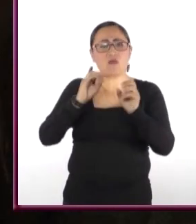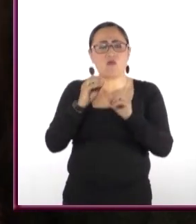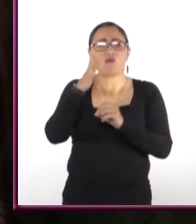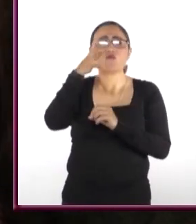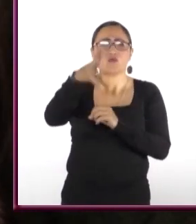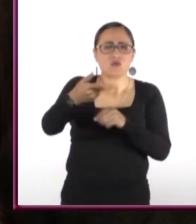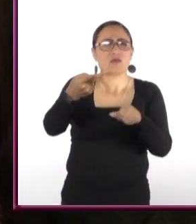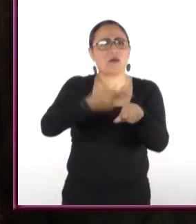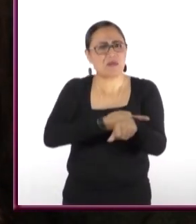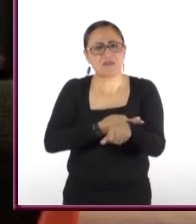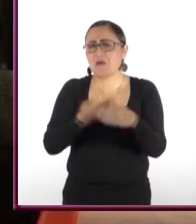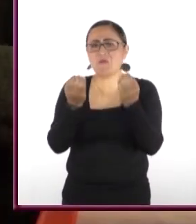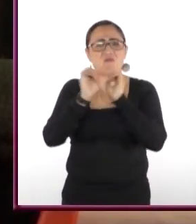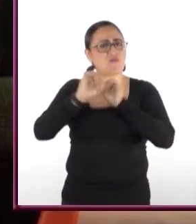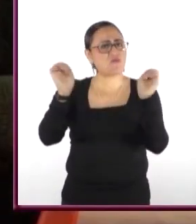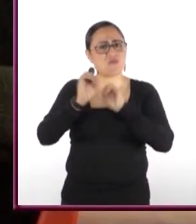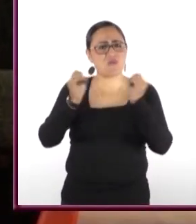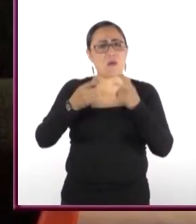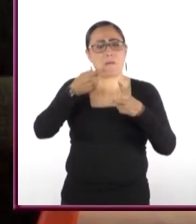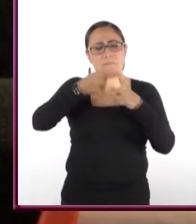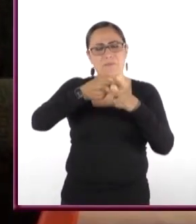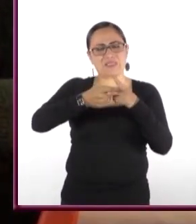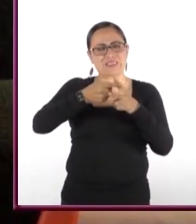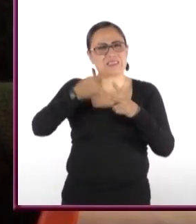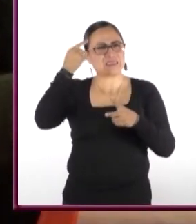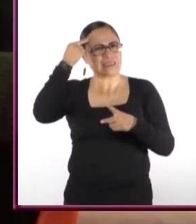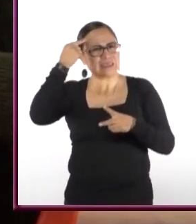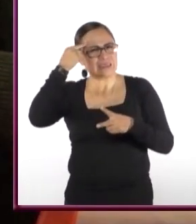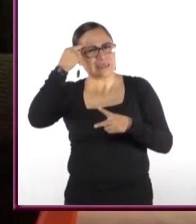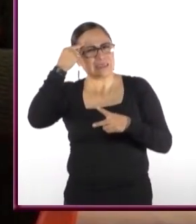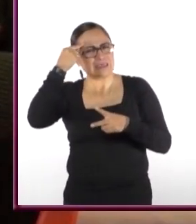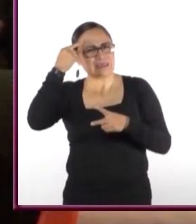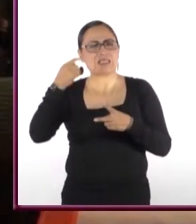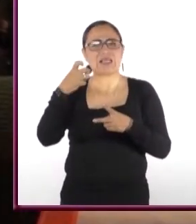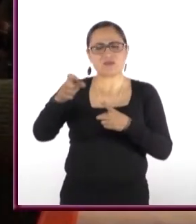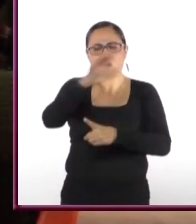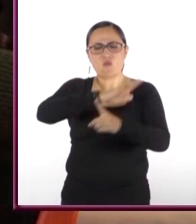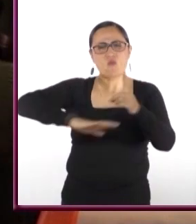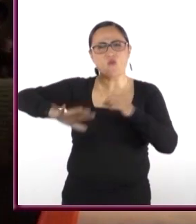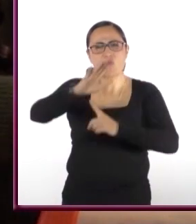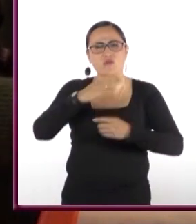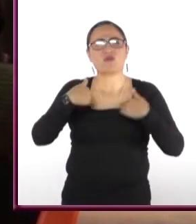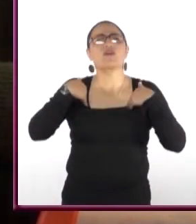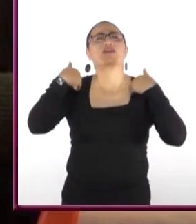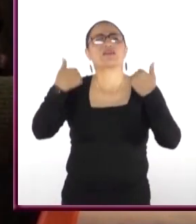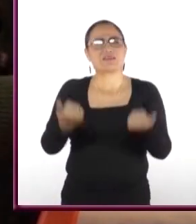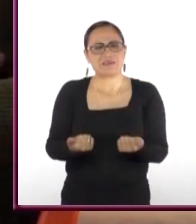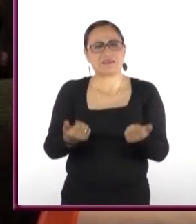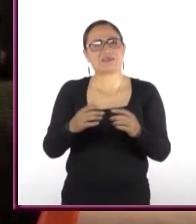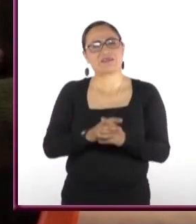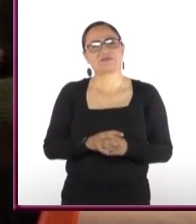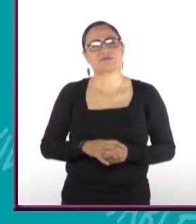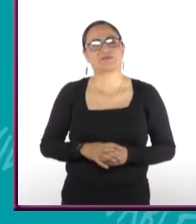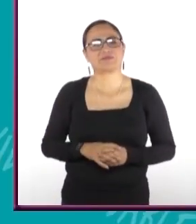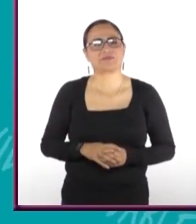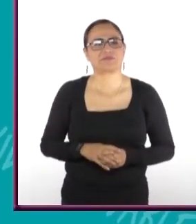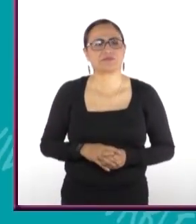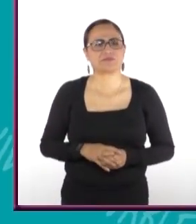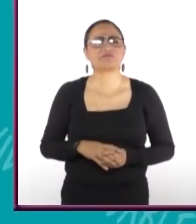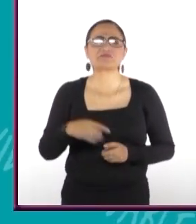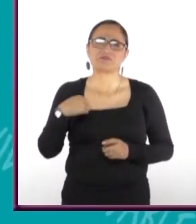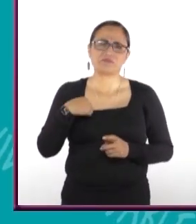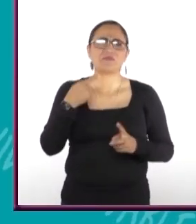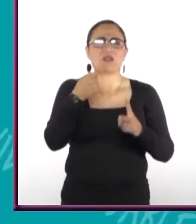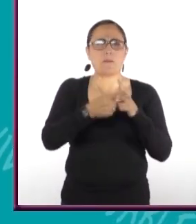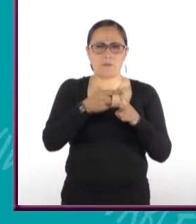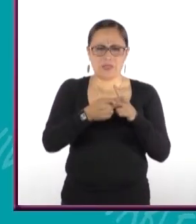hacer predicciones. El pensamiento matemático nos enseña a explicar el mundo y a entenderlo desde la ciencia. Facilidad para